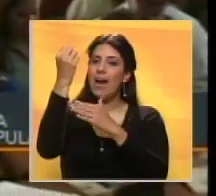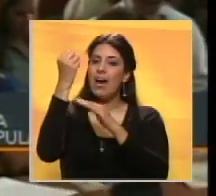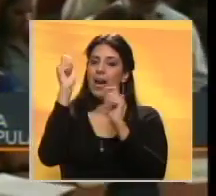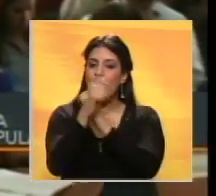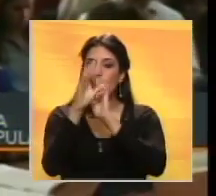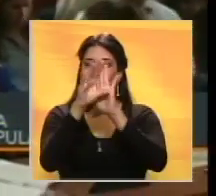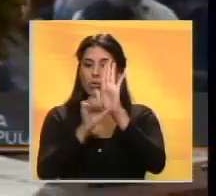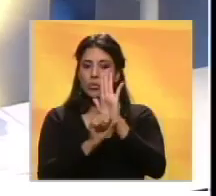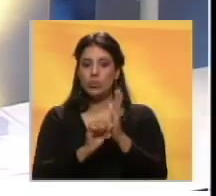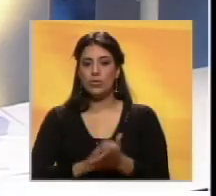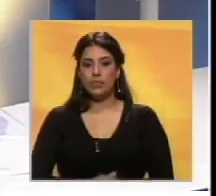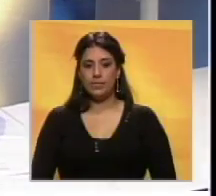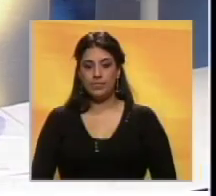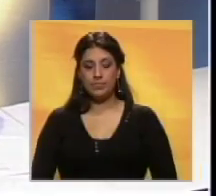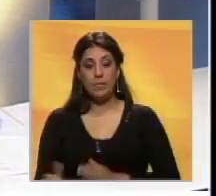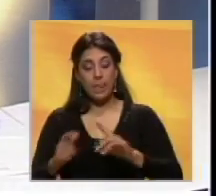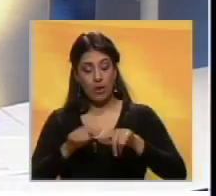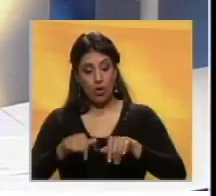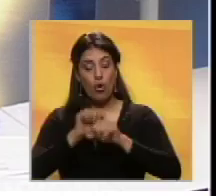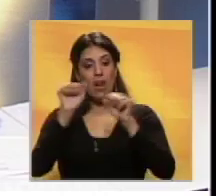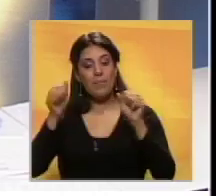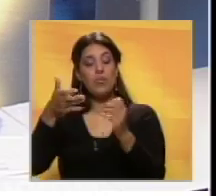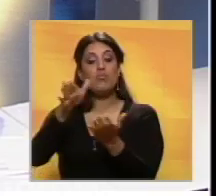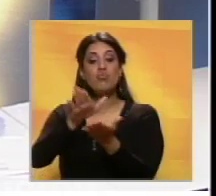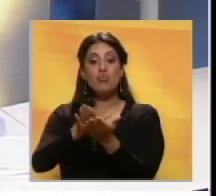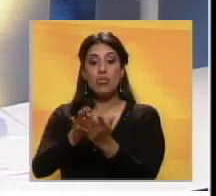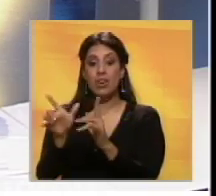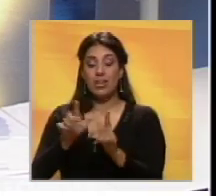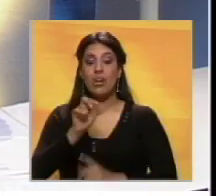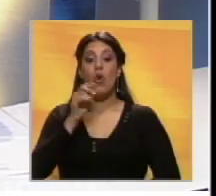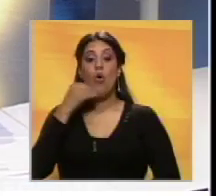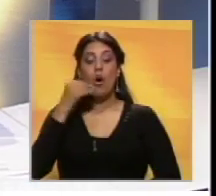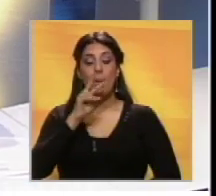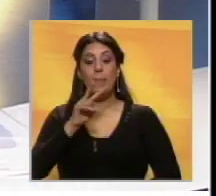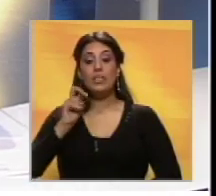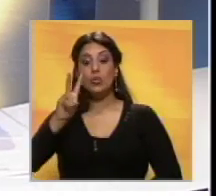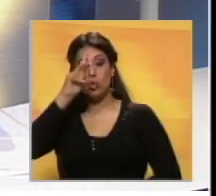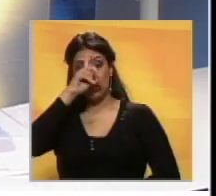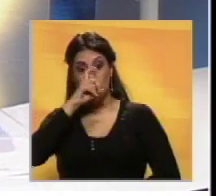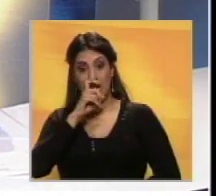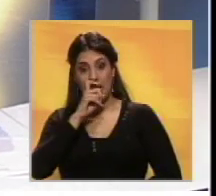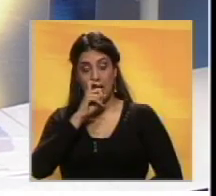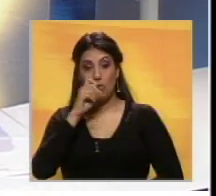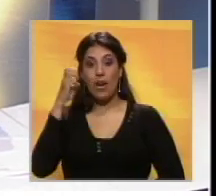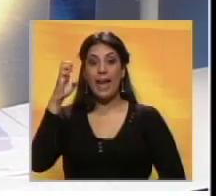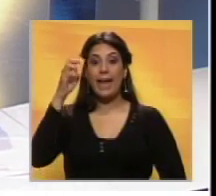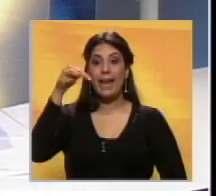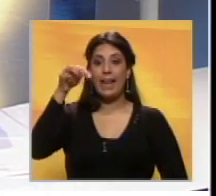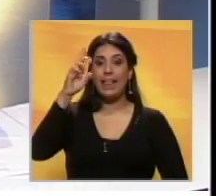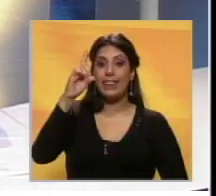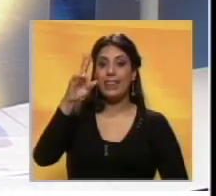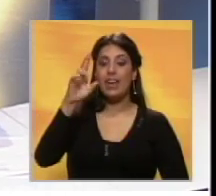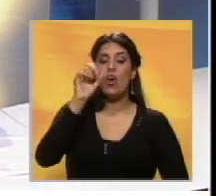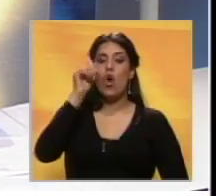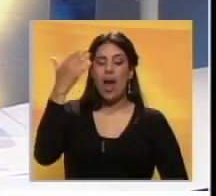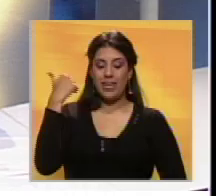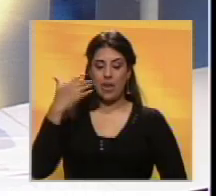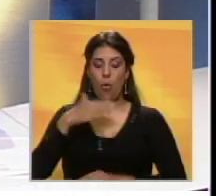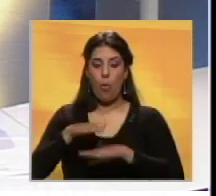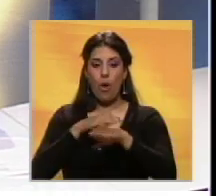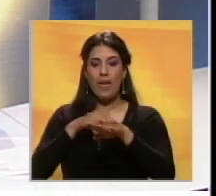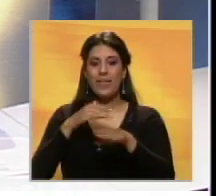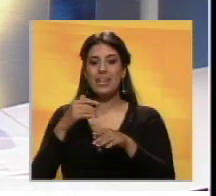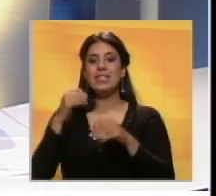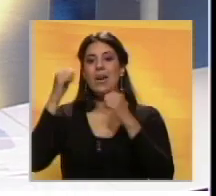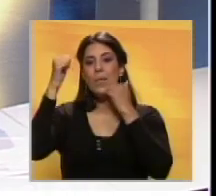Constituyente. Y esta mañana falleció el joven de 22 años de edad, Ekder Lugo Pérez, tras haber resultado herido este jueves en